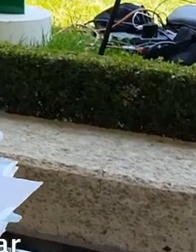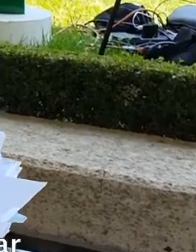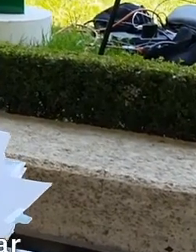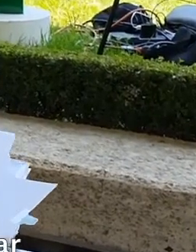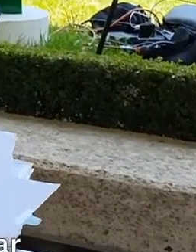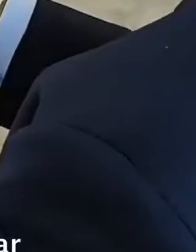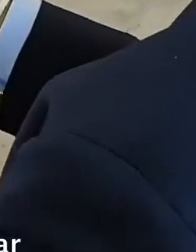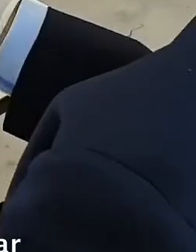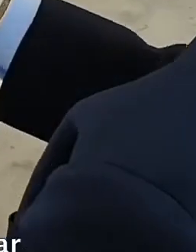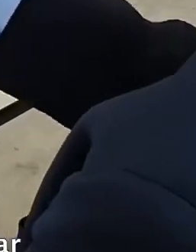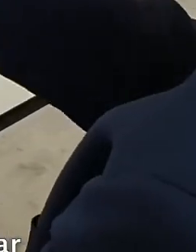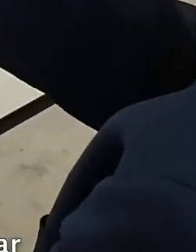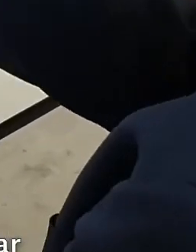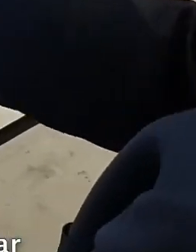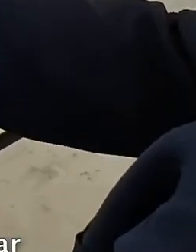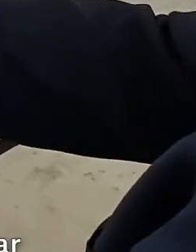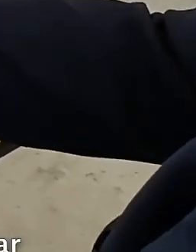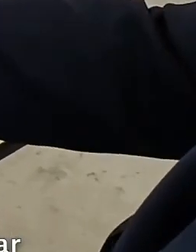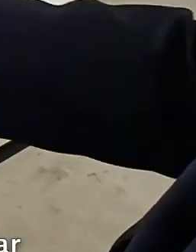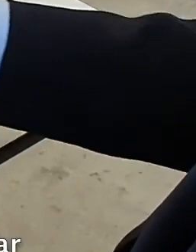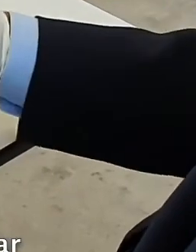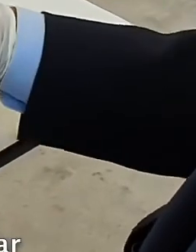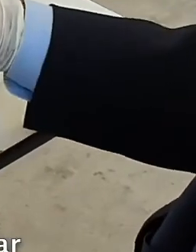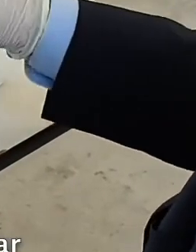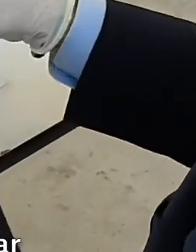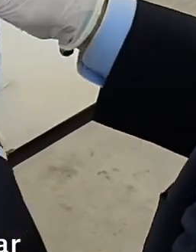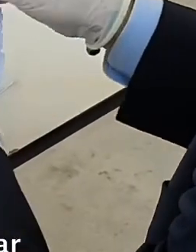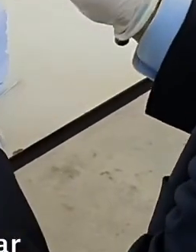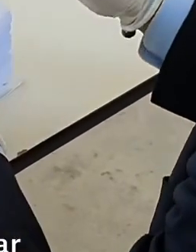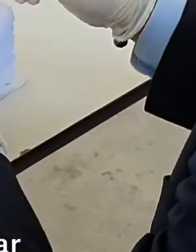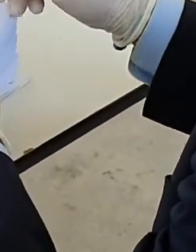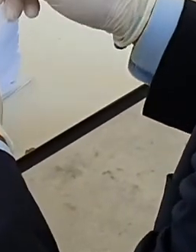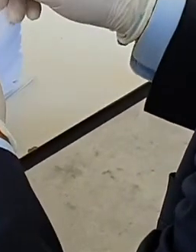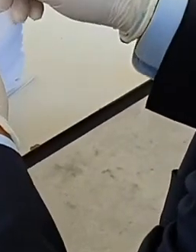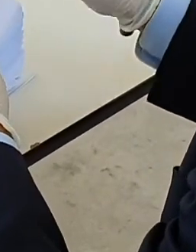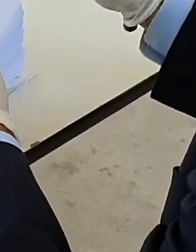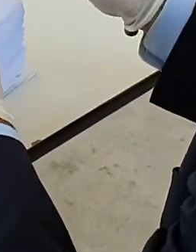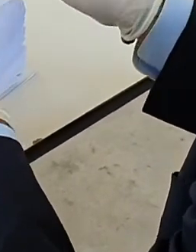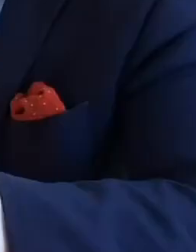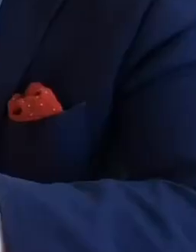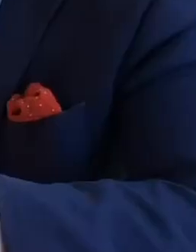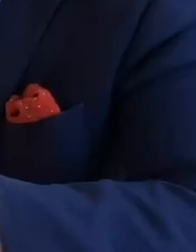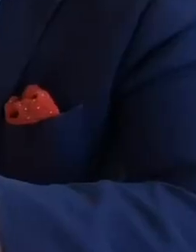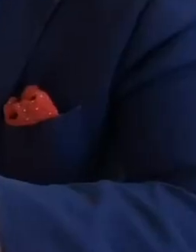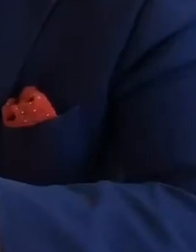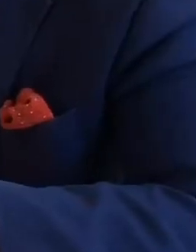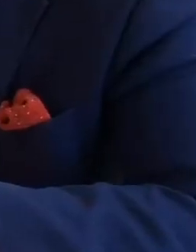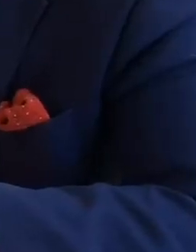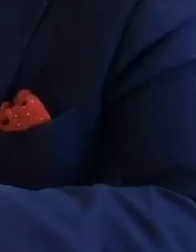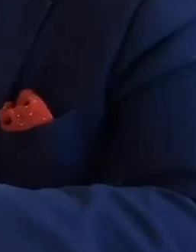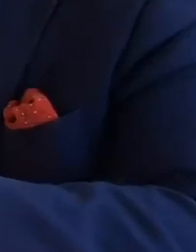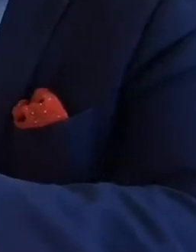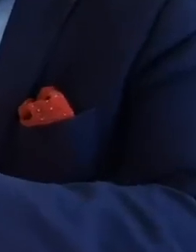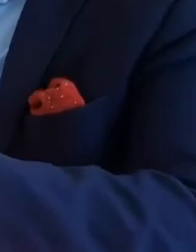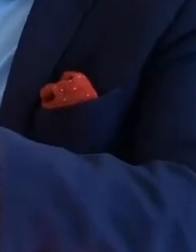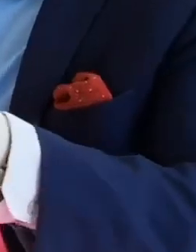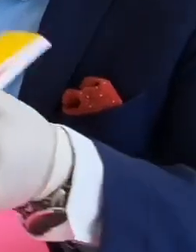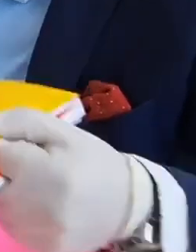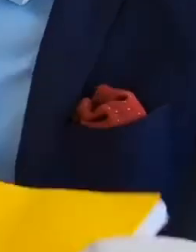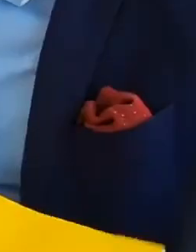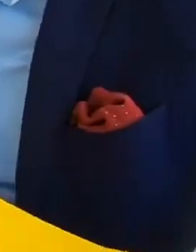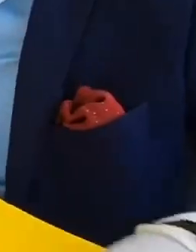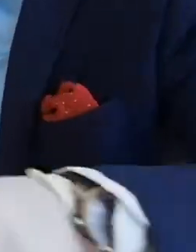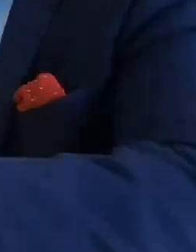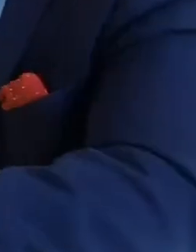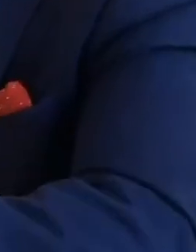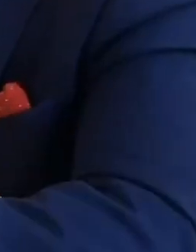El Gobierno de México y la UNOPS firmaron un acuerdo con el fin de realizar licitaciones públicas eficientes y transparentes. La UNOPS